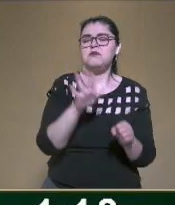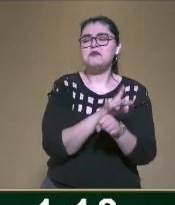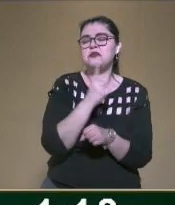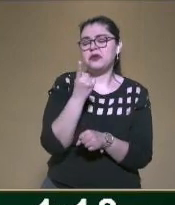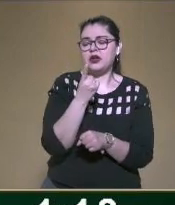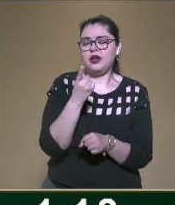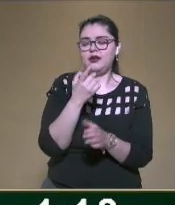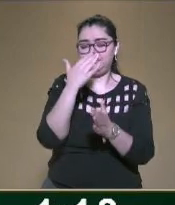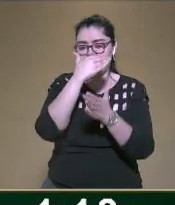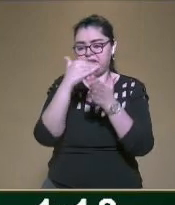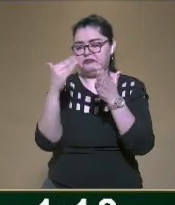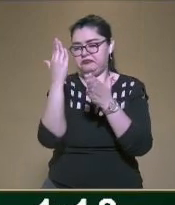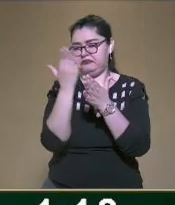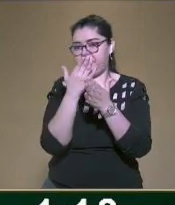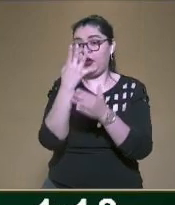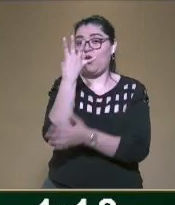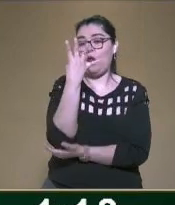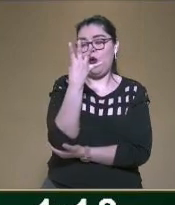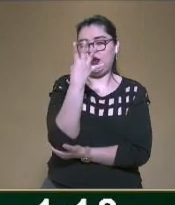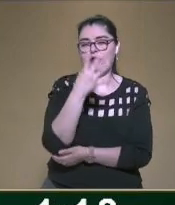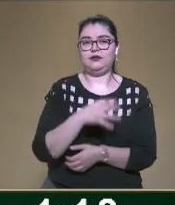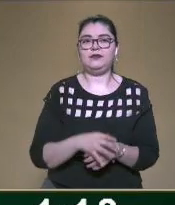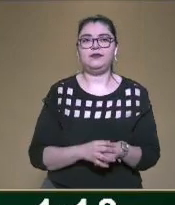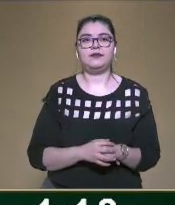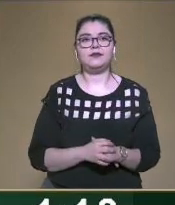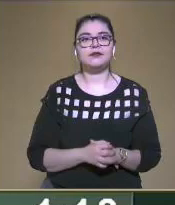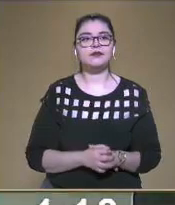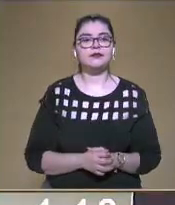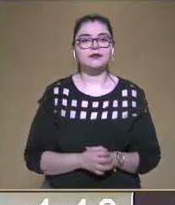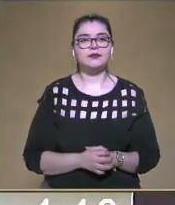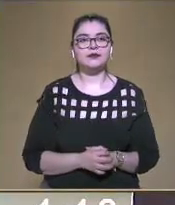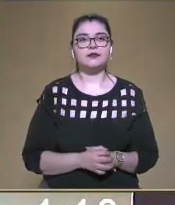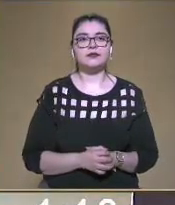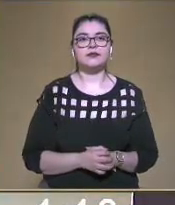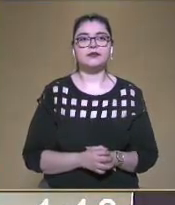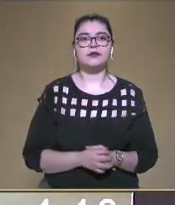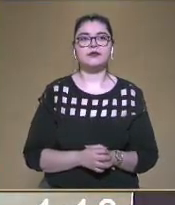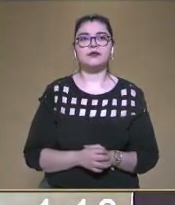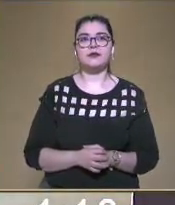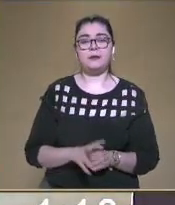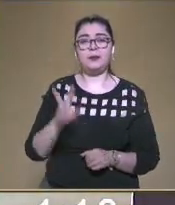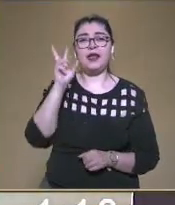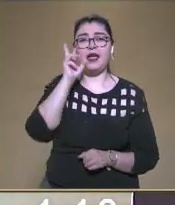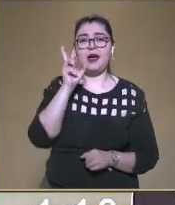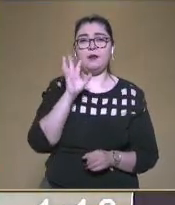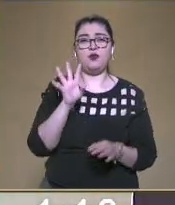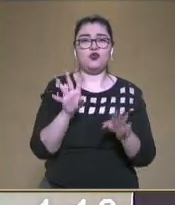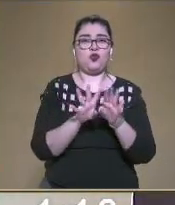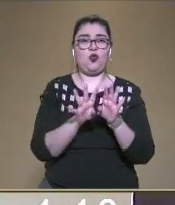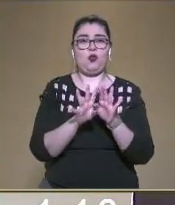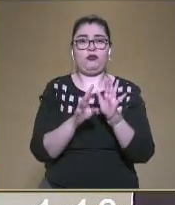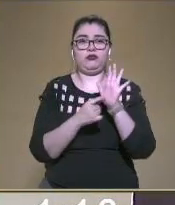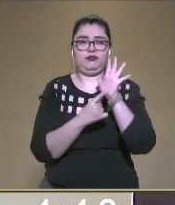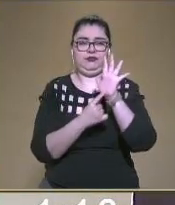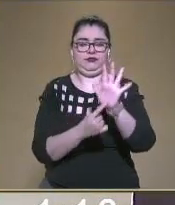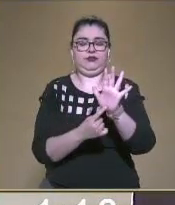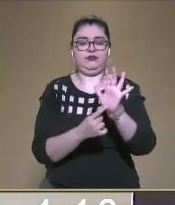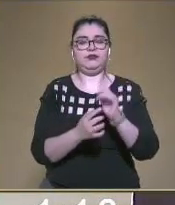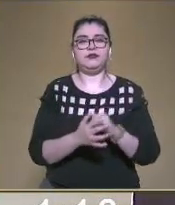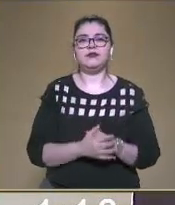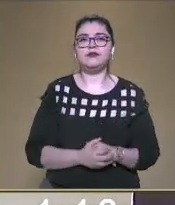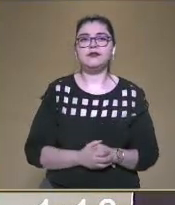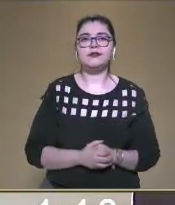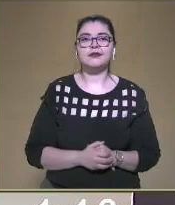4 partes iguales. Y ahorita el maestro Jaime nos va a mostrar en pantalla cómo es la representación de las pizzas. Muy